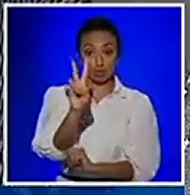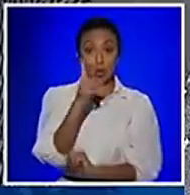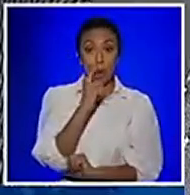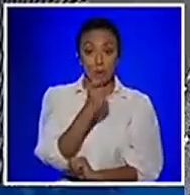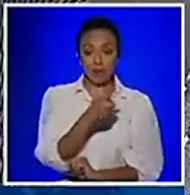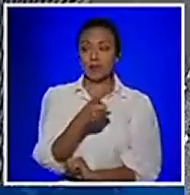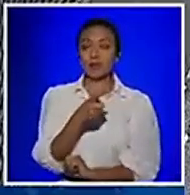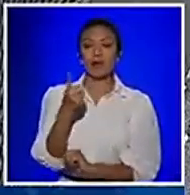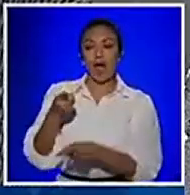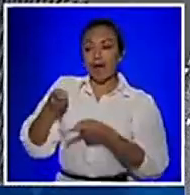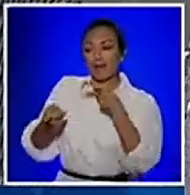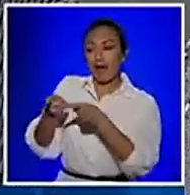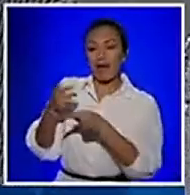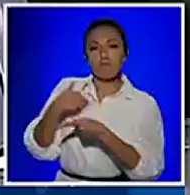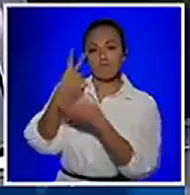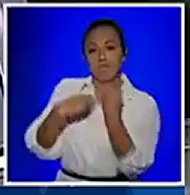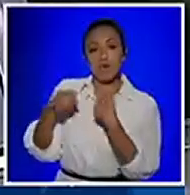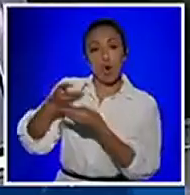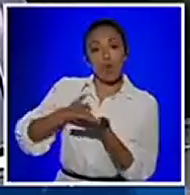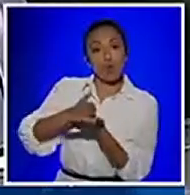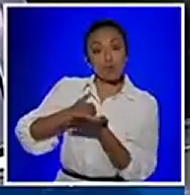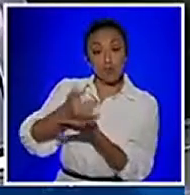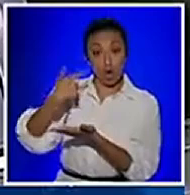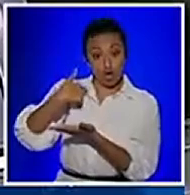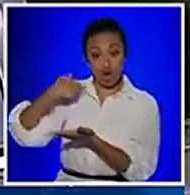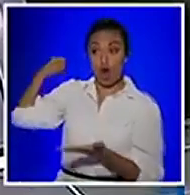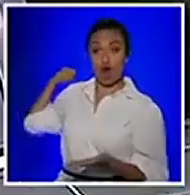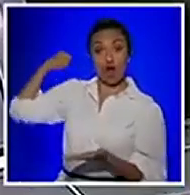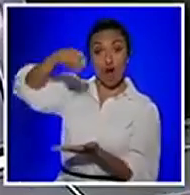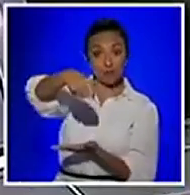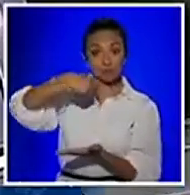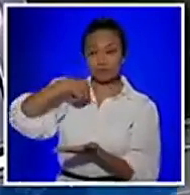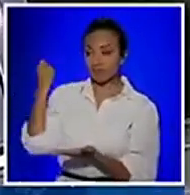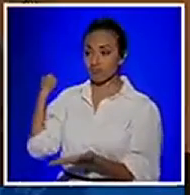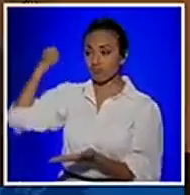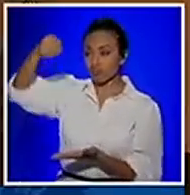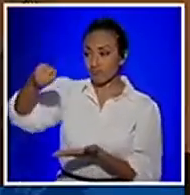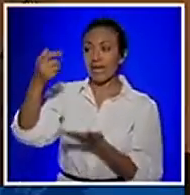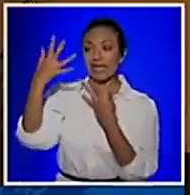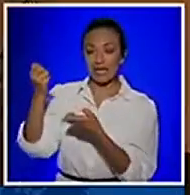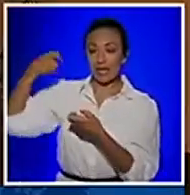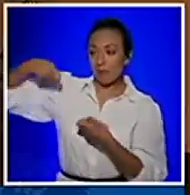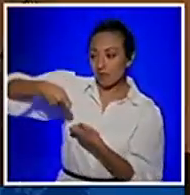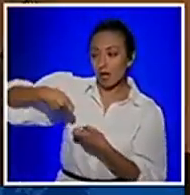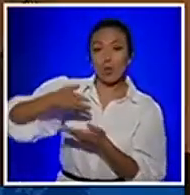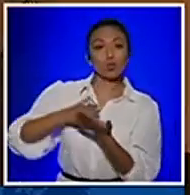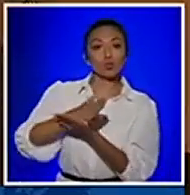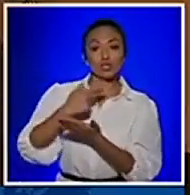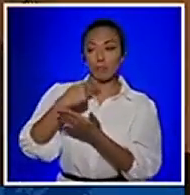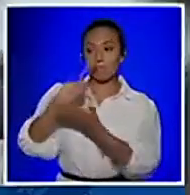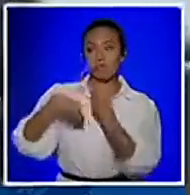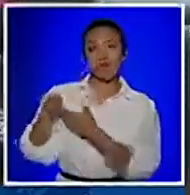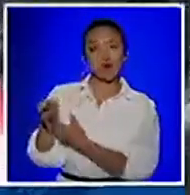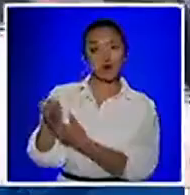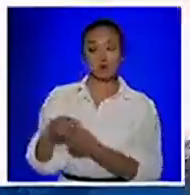intervenía porque tuve que golpear al malhechor que estuvo intentando meter el cuchillo a mi hijo los